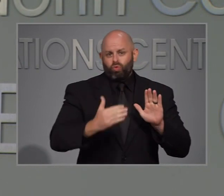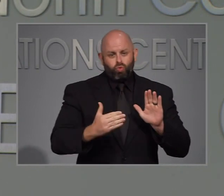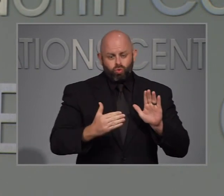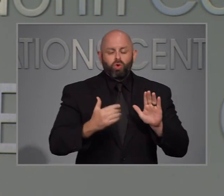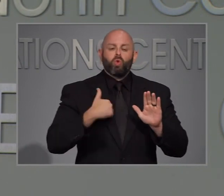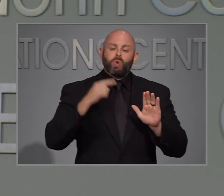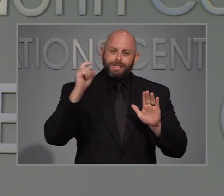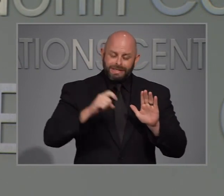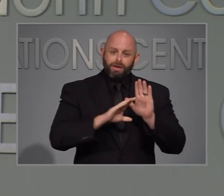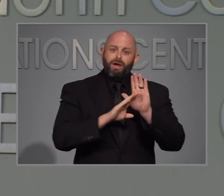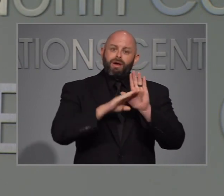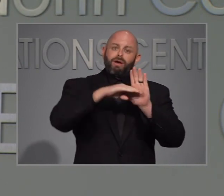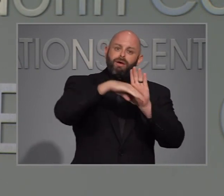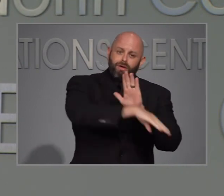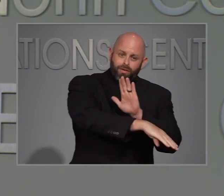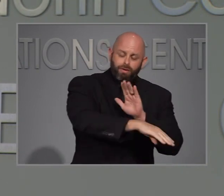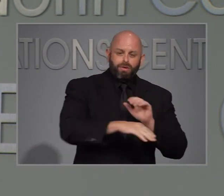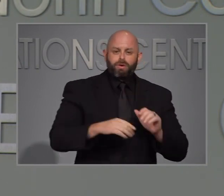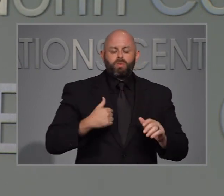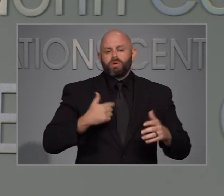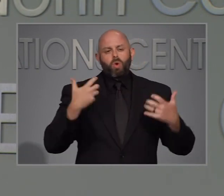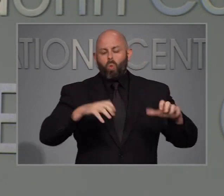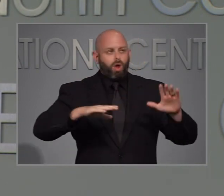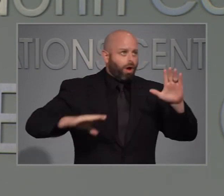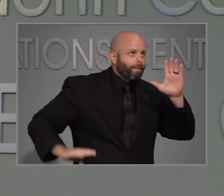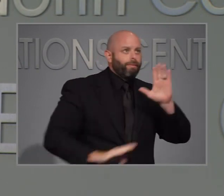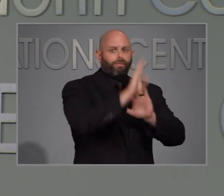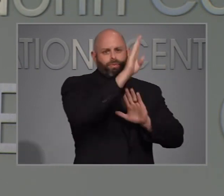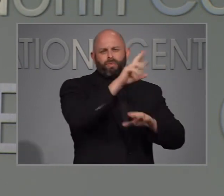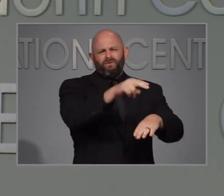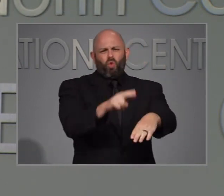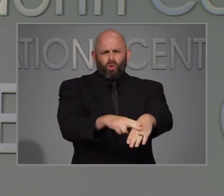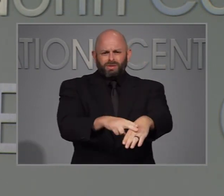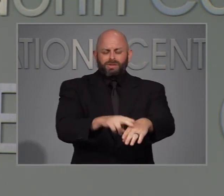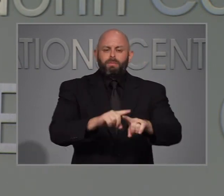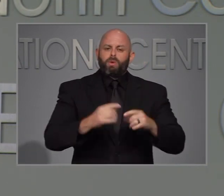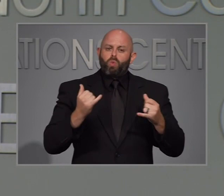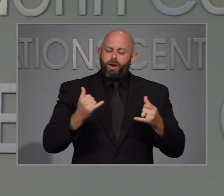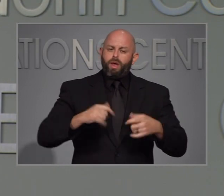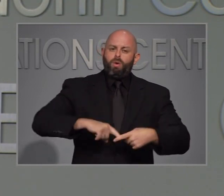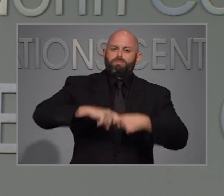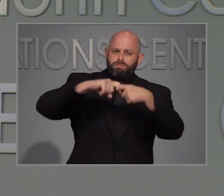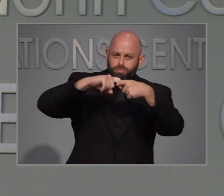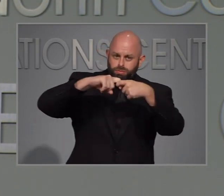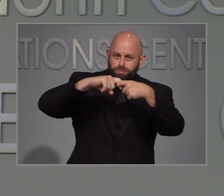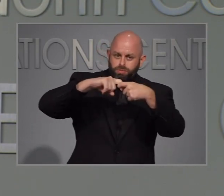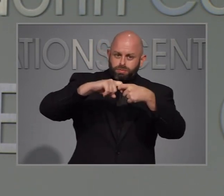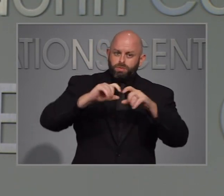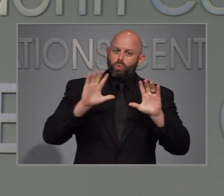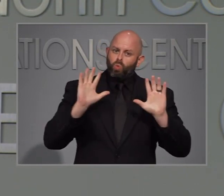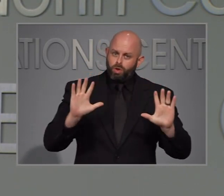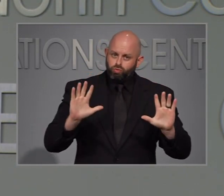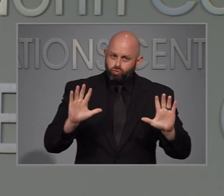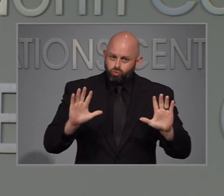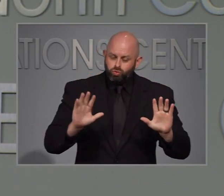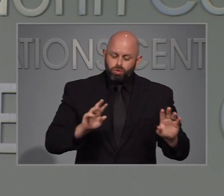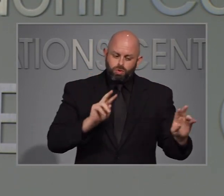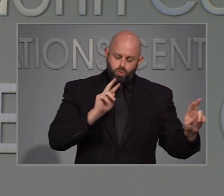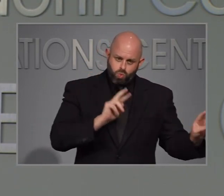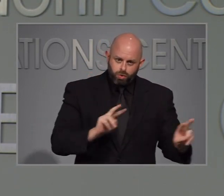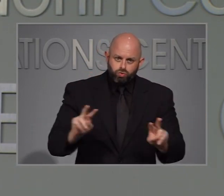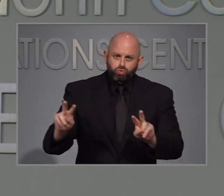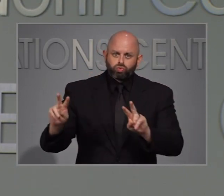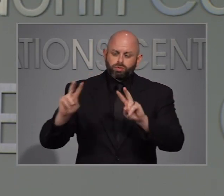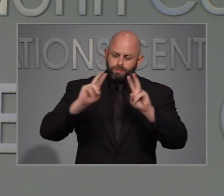momento, es bien importante que nosotros ahora pongamos una acción y hagamos una pausa